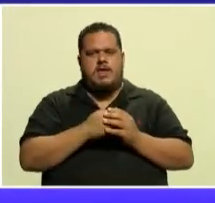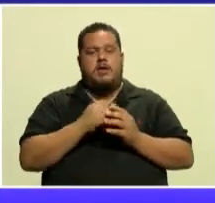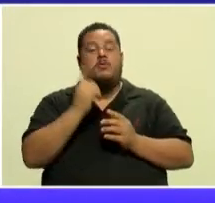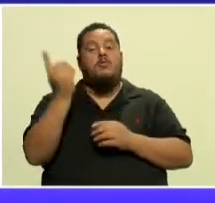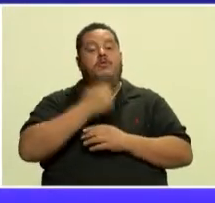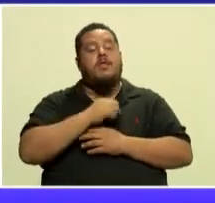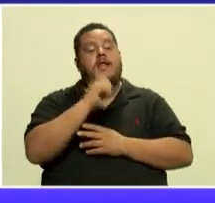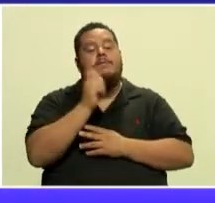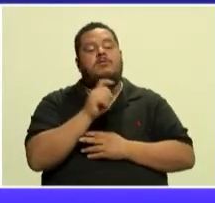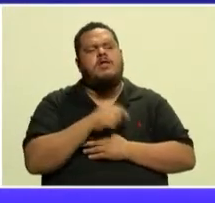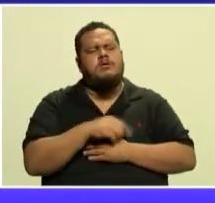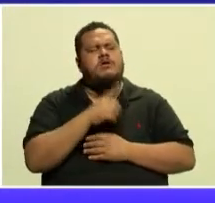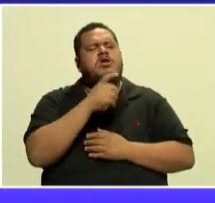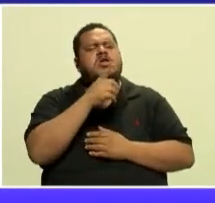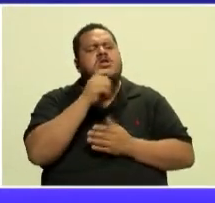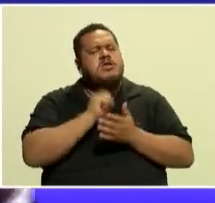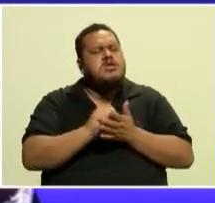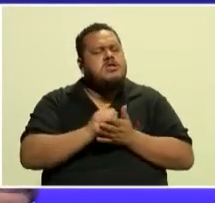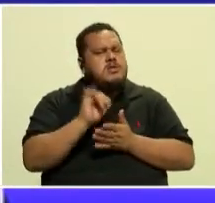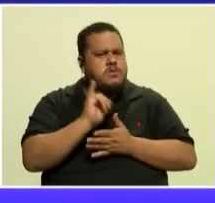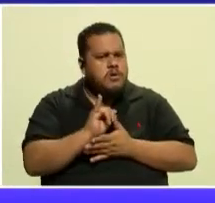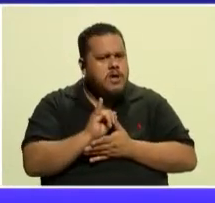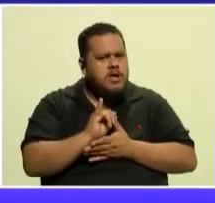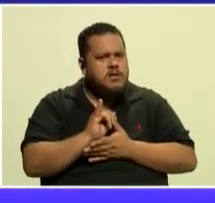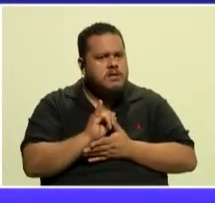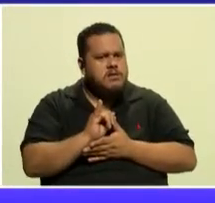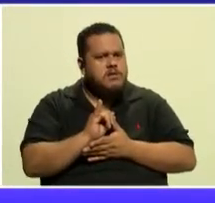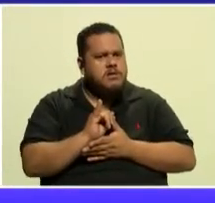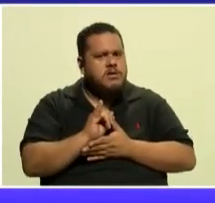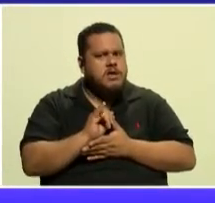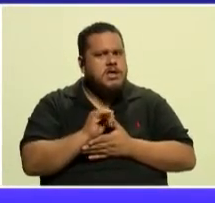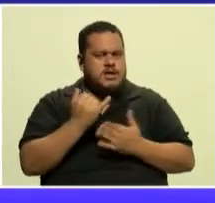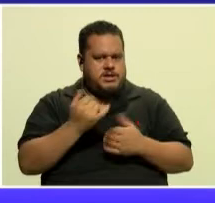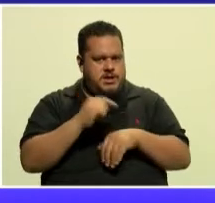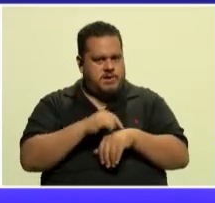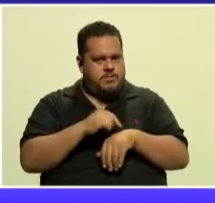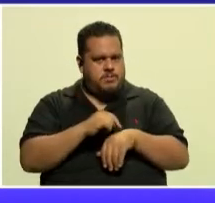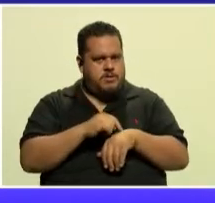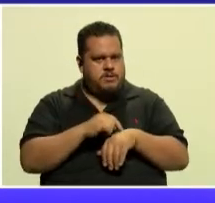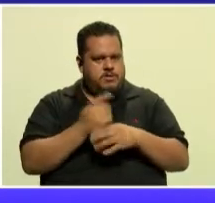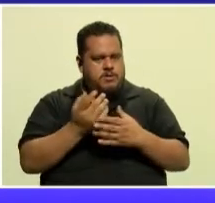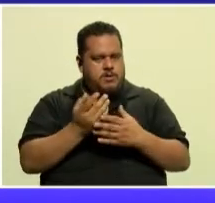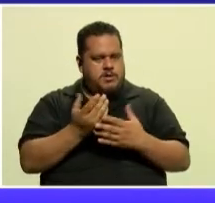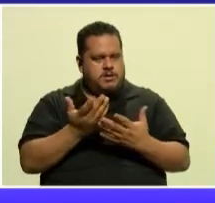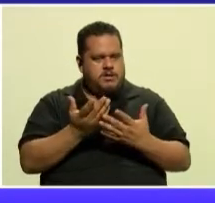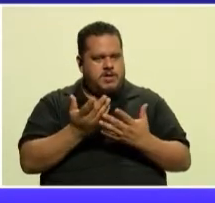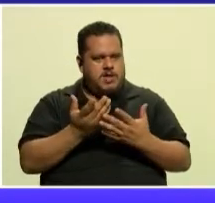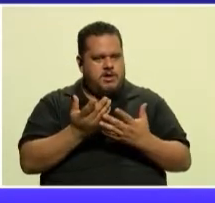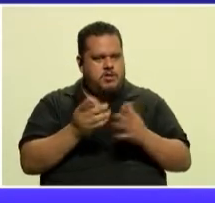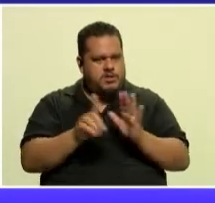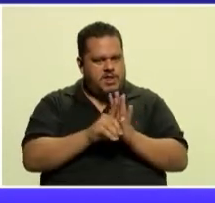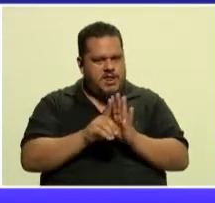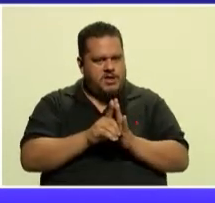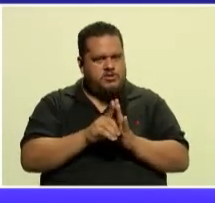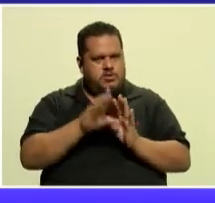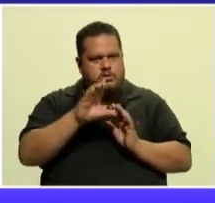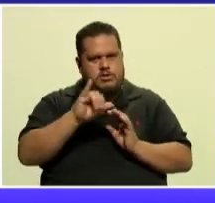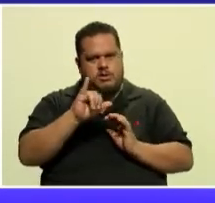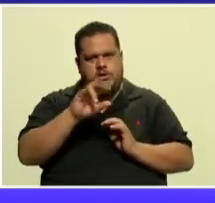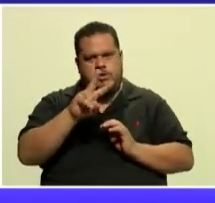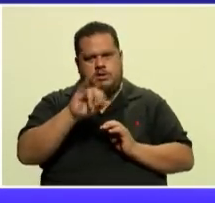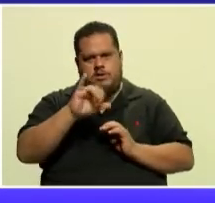era una cosa muy, muy fuerte. Claro. Y era el momento de crispación de los derechos civiles